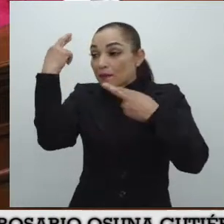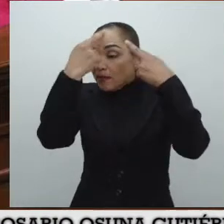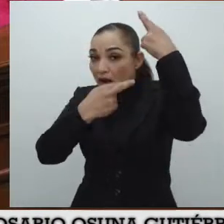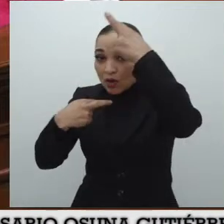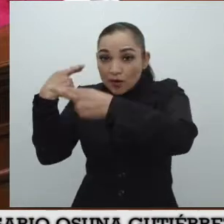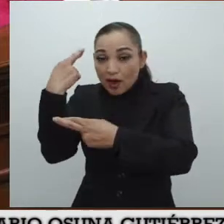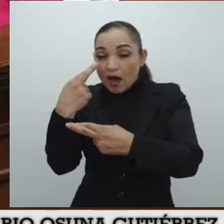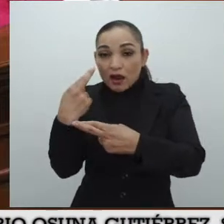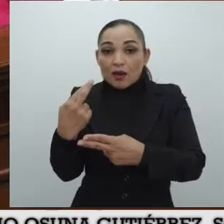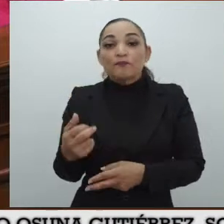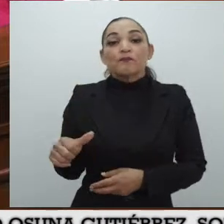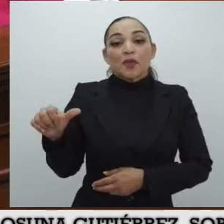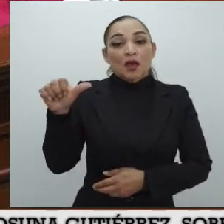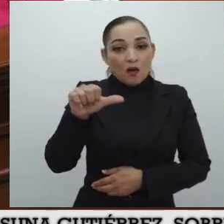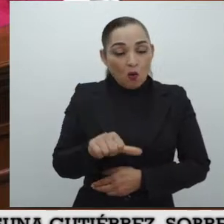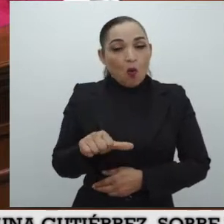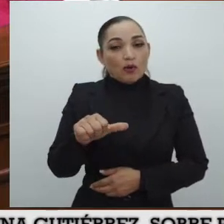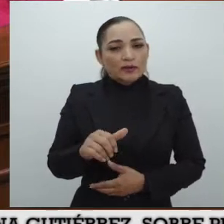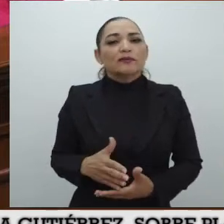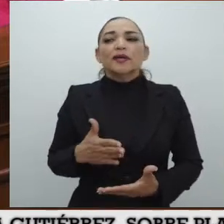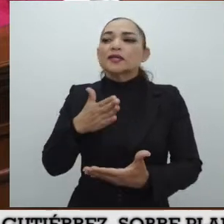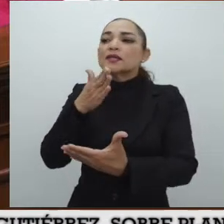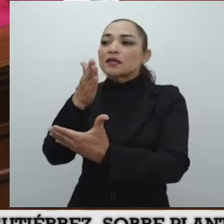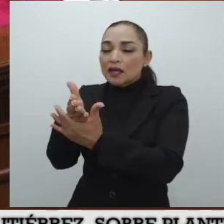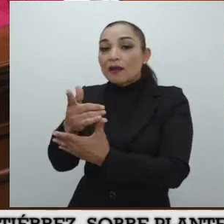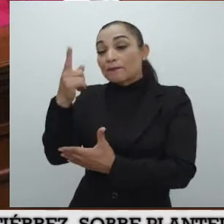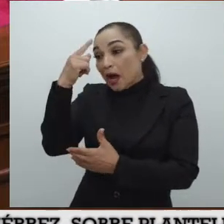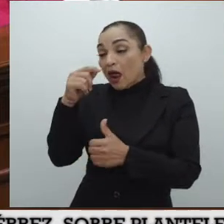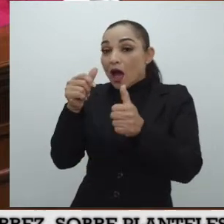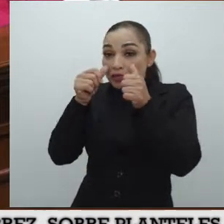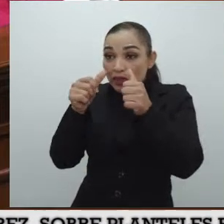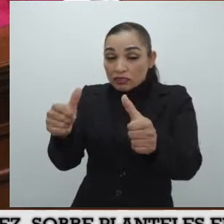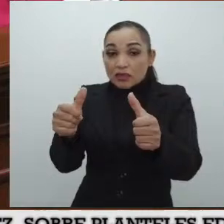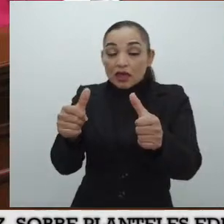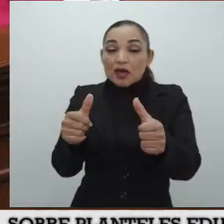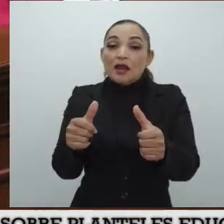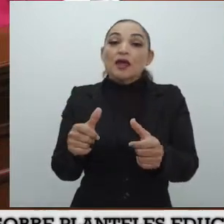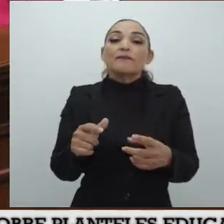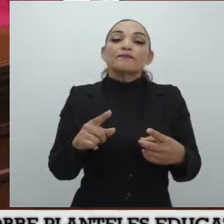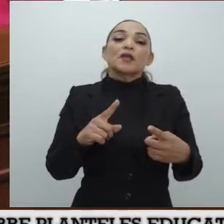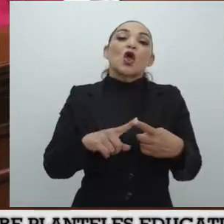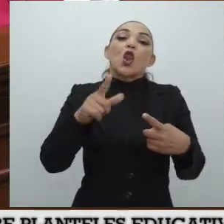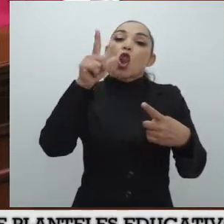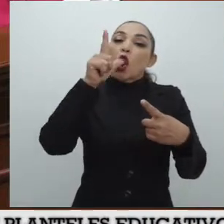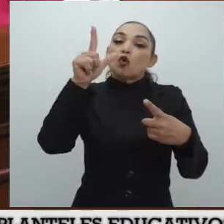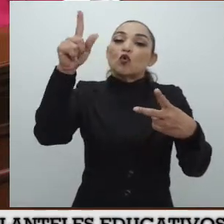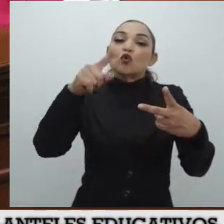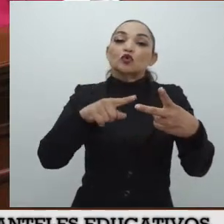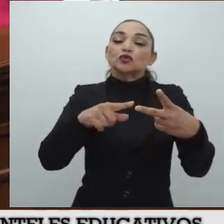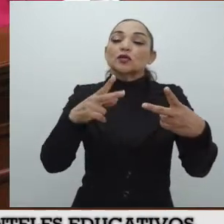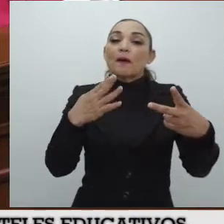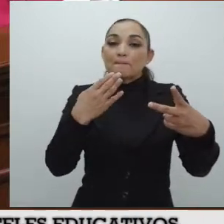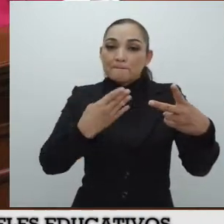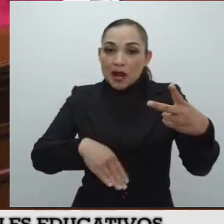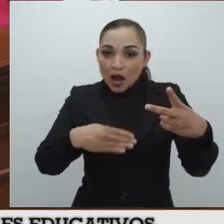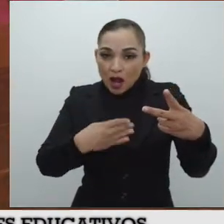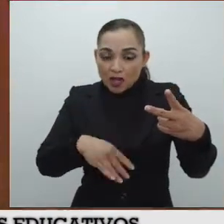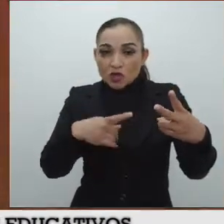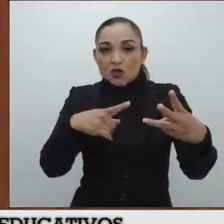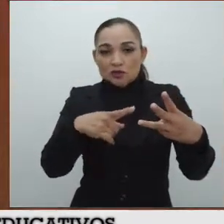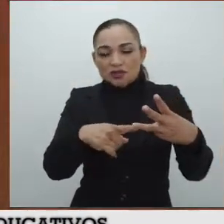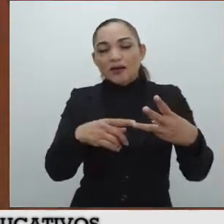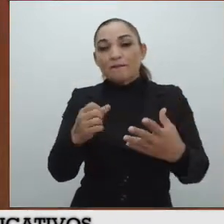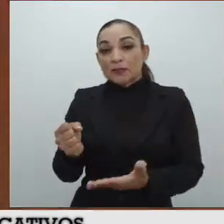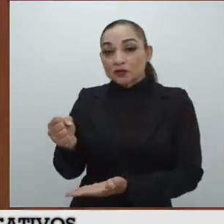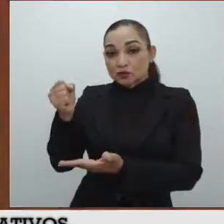a presentarse ellos en las escuelas para atender ya el tema de la luz, el tema de los baños, el